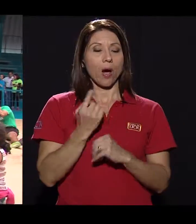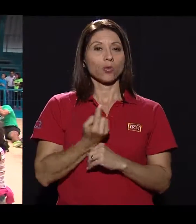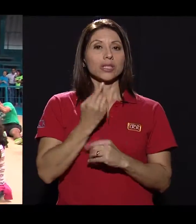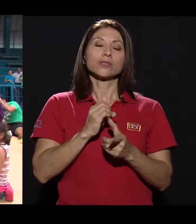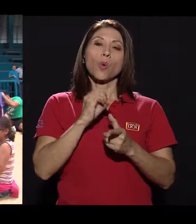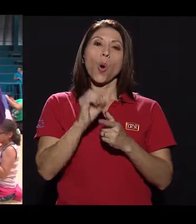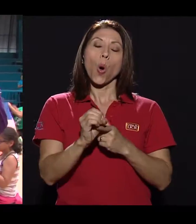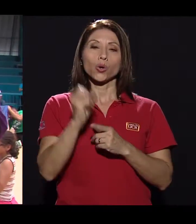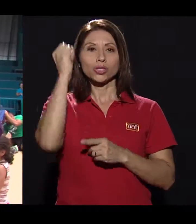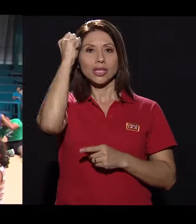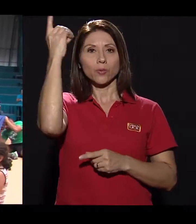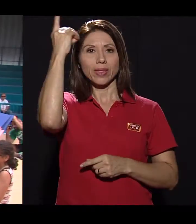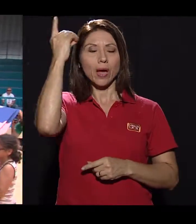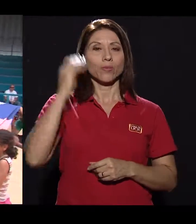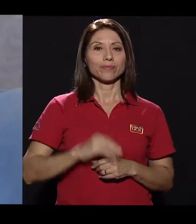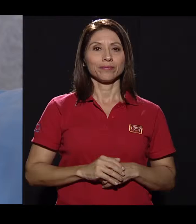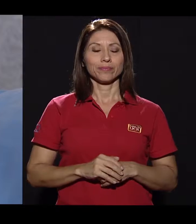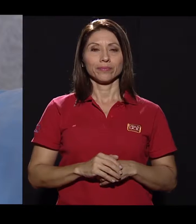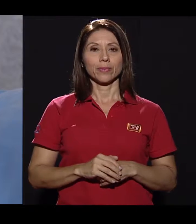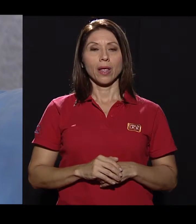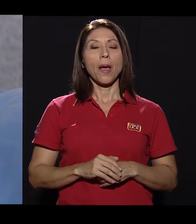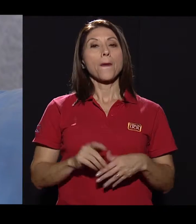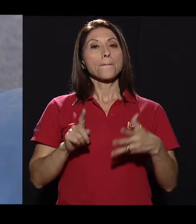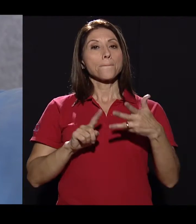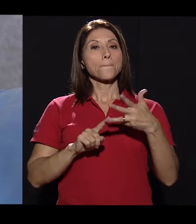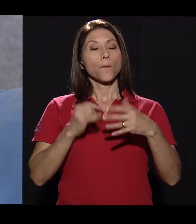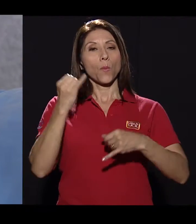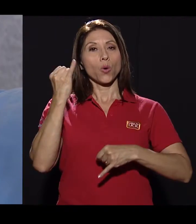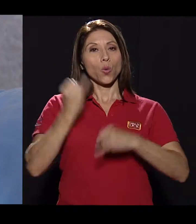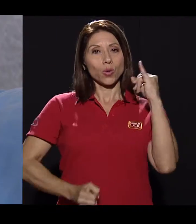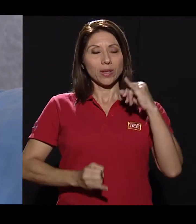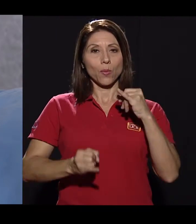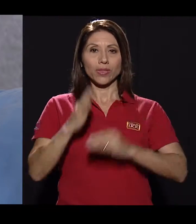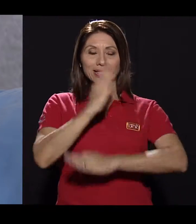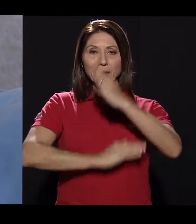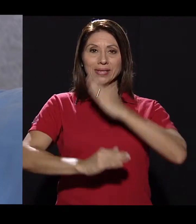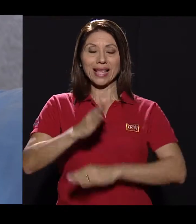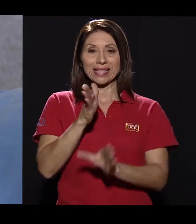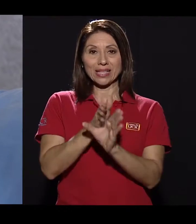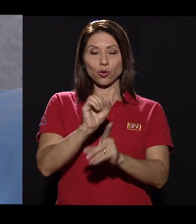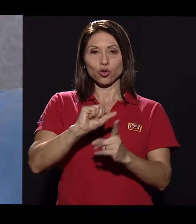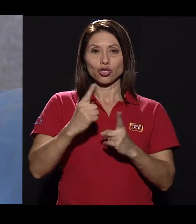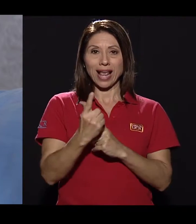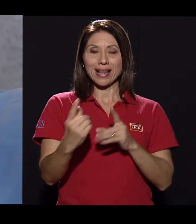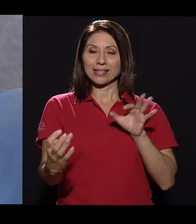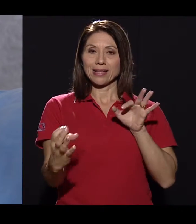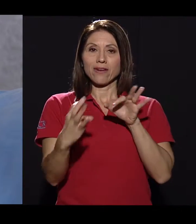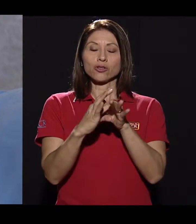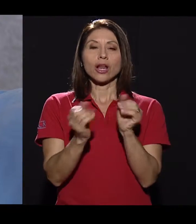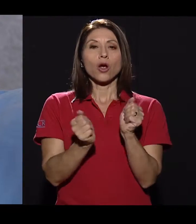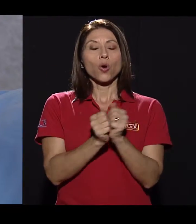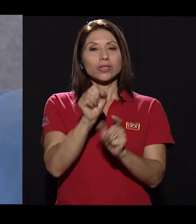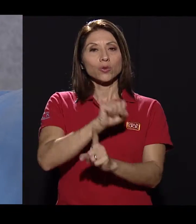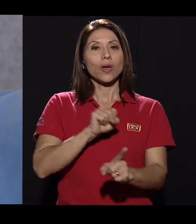el autismo o el síndrome de Down. Por último, la discapacidad psicosocial se relaciona con